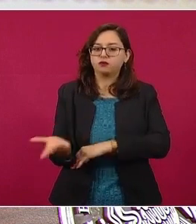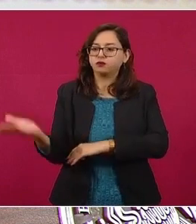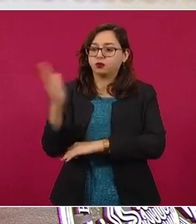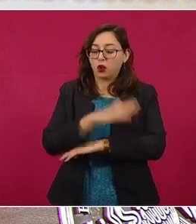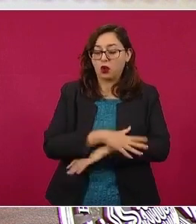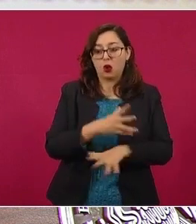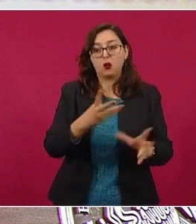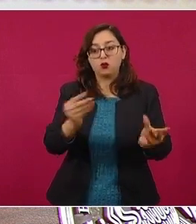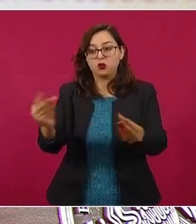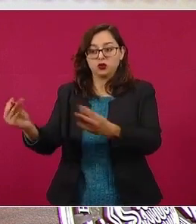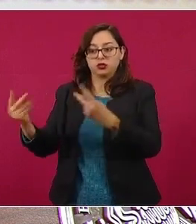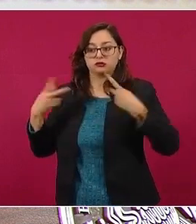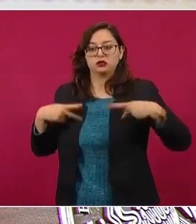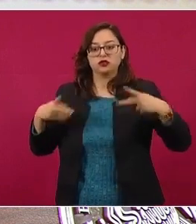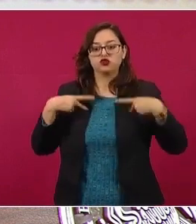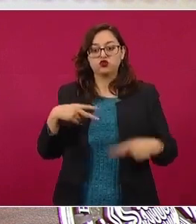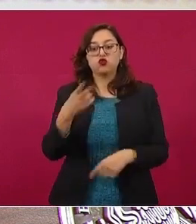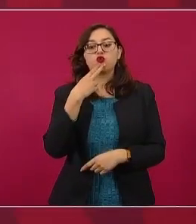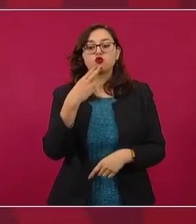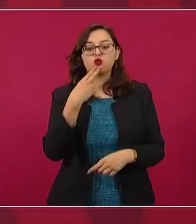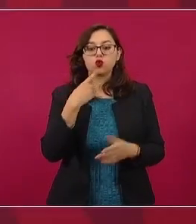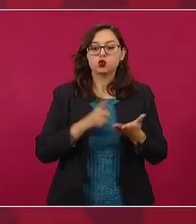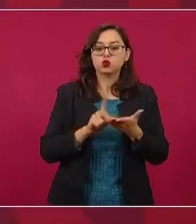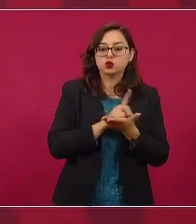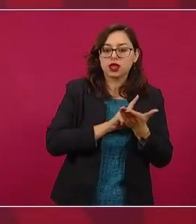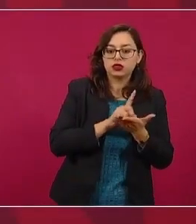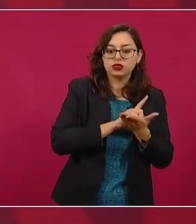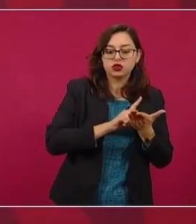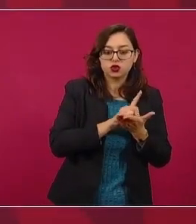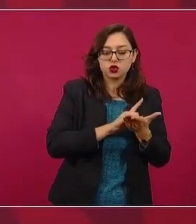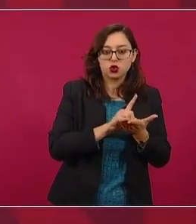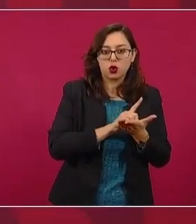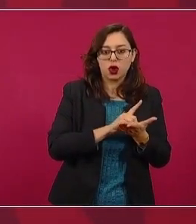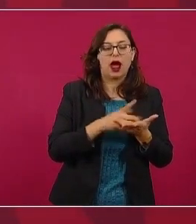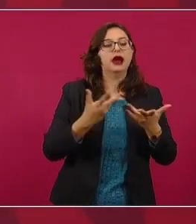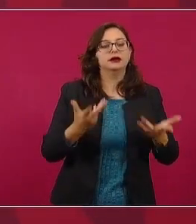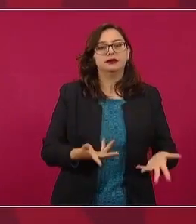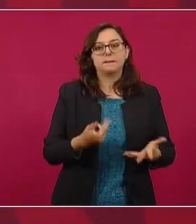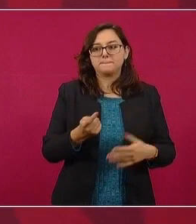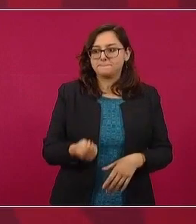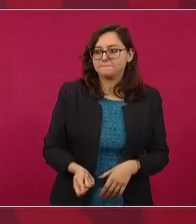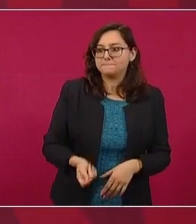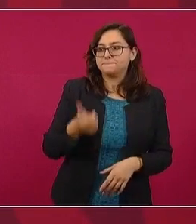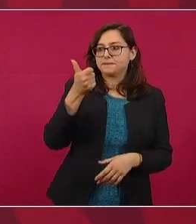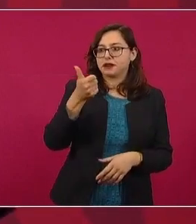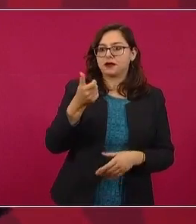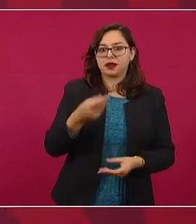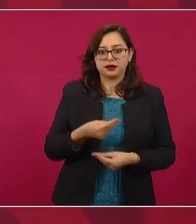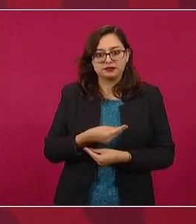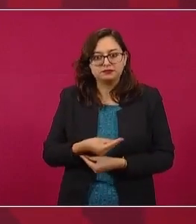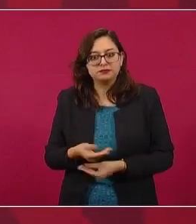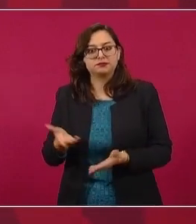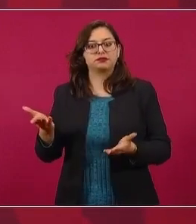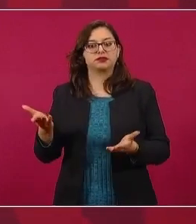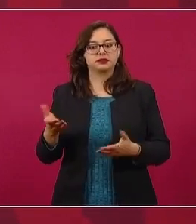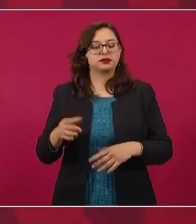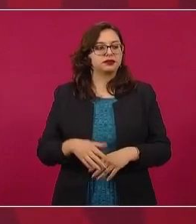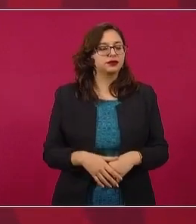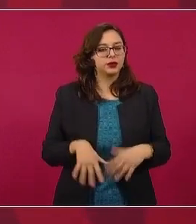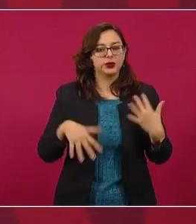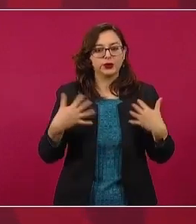recurren a estas sustancias. Son sustancias que por primera vez están llegando al campo. Antes era,